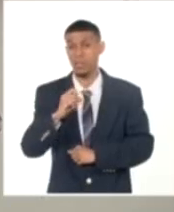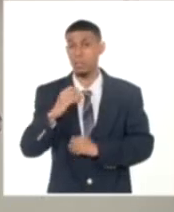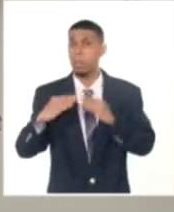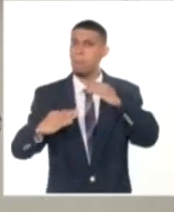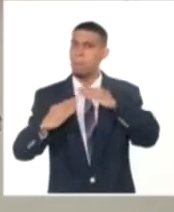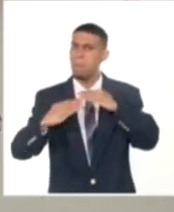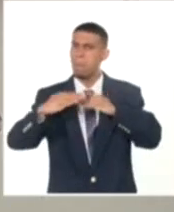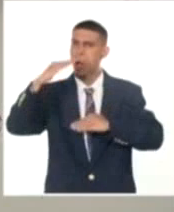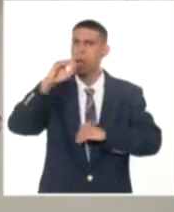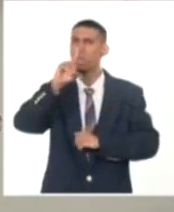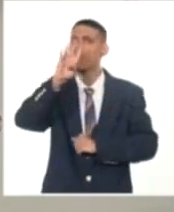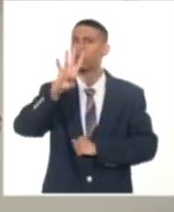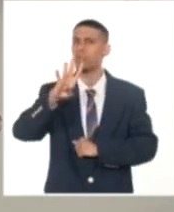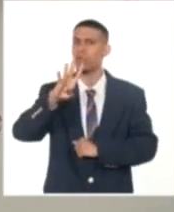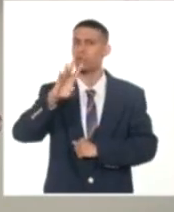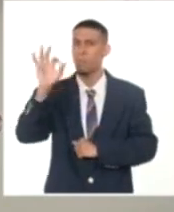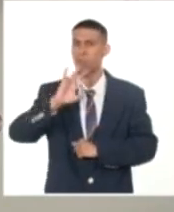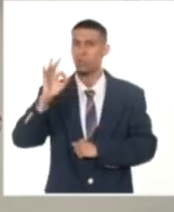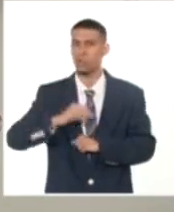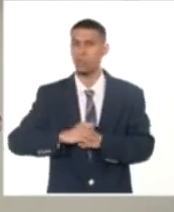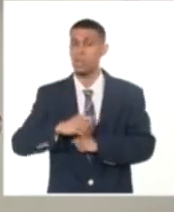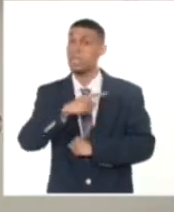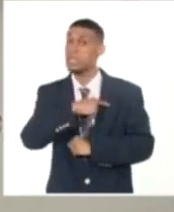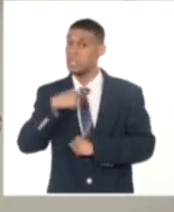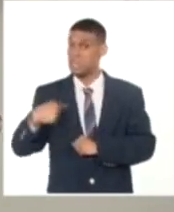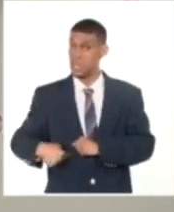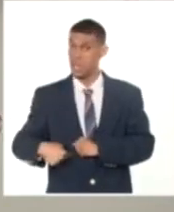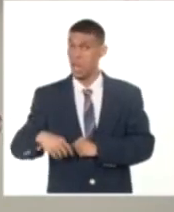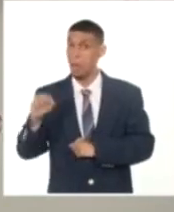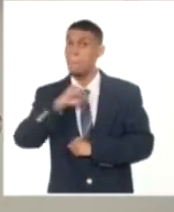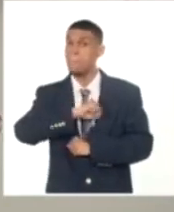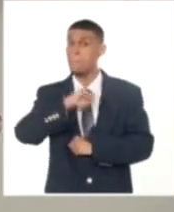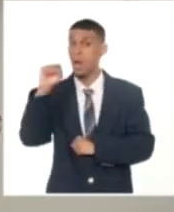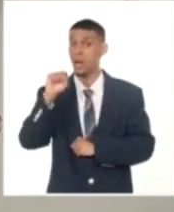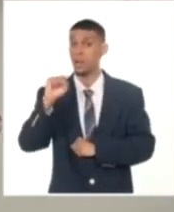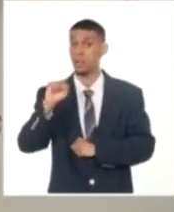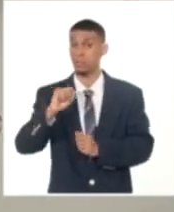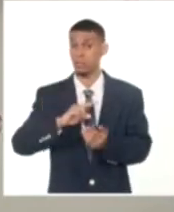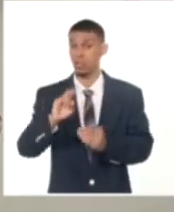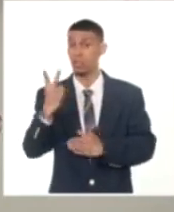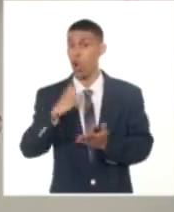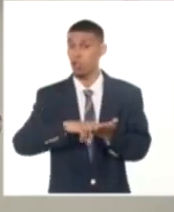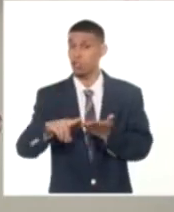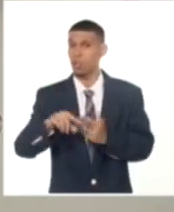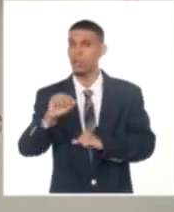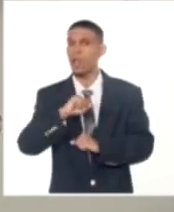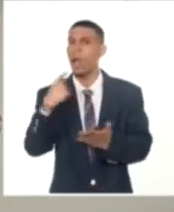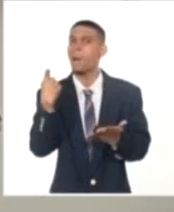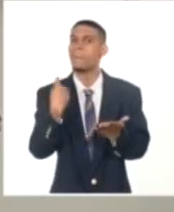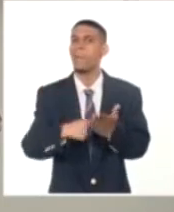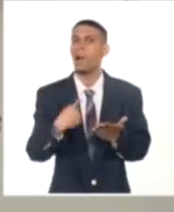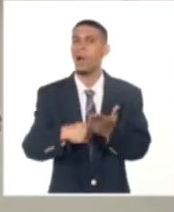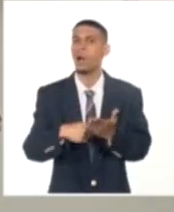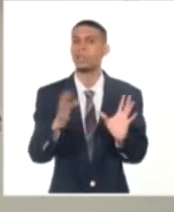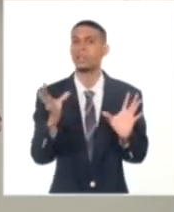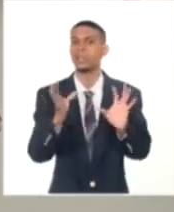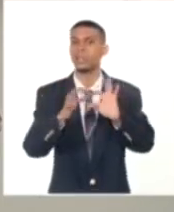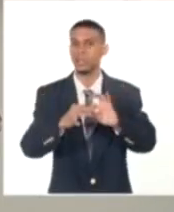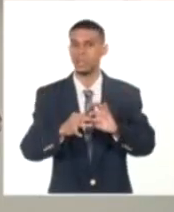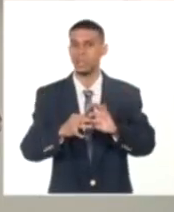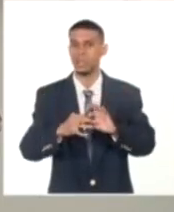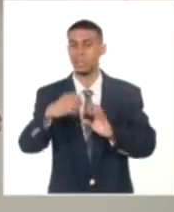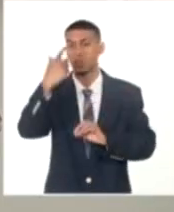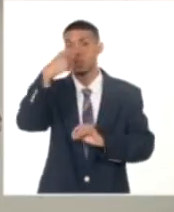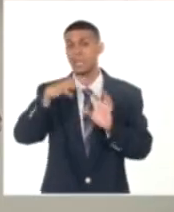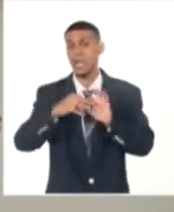Y finalmente China logró hace solo 2 semanas cerrar su primer pago internacional de un contrato de gas en yuanes y